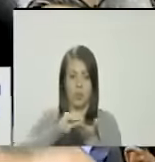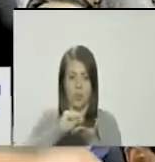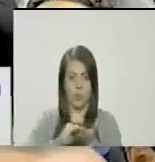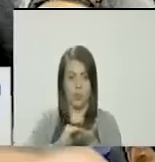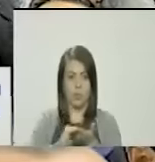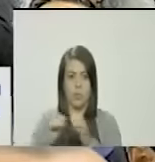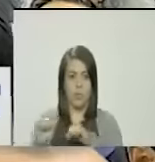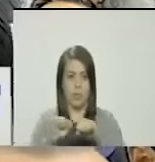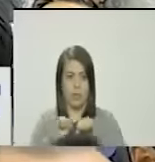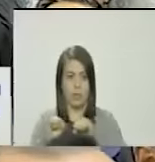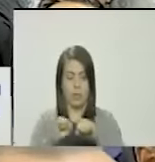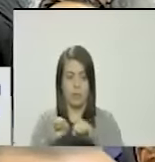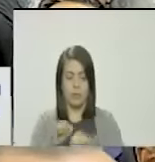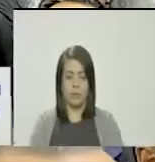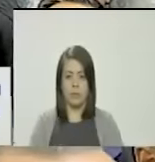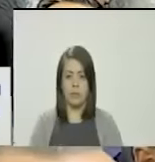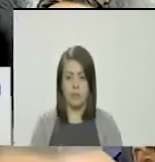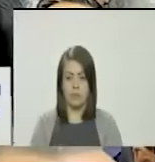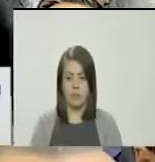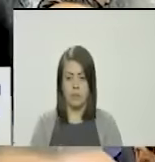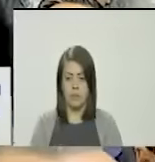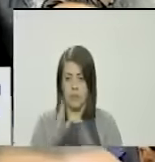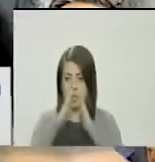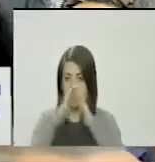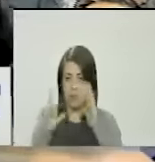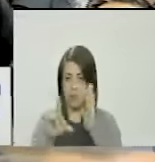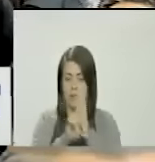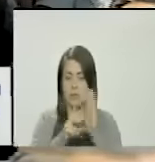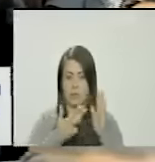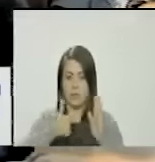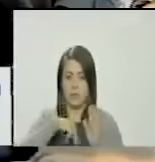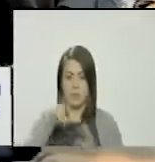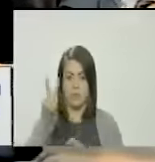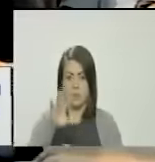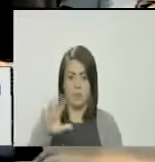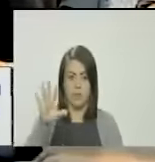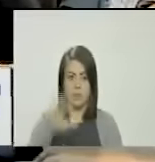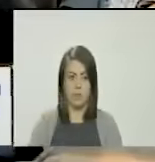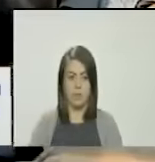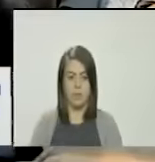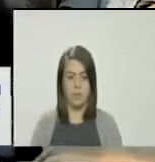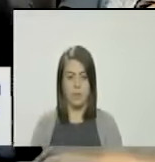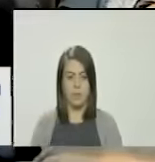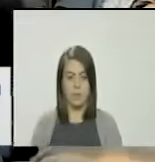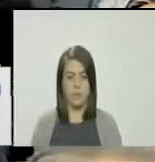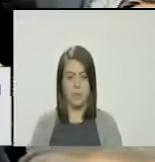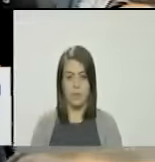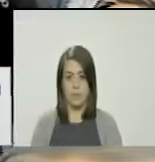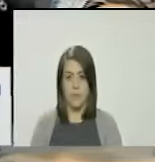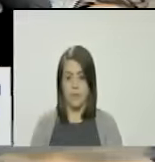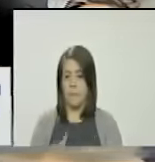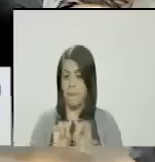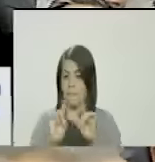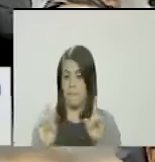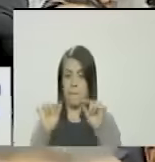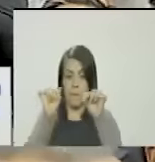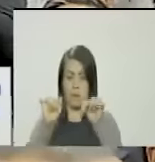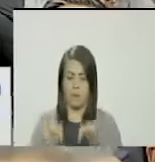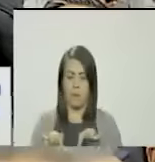el accionar de la Casa de las Leyes de nuestra Venezuela. sin duda